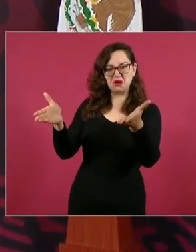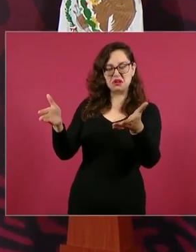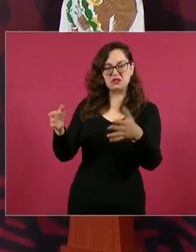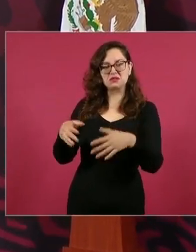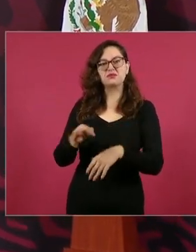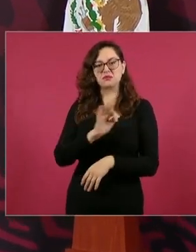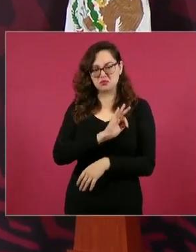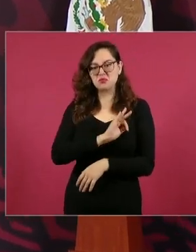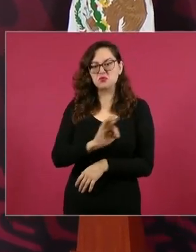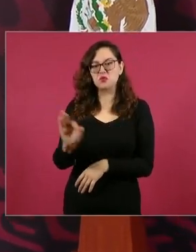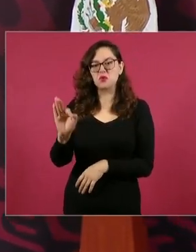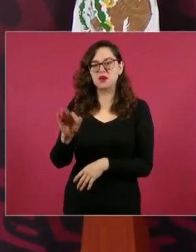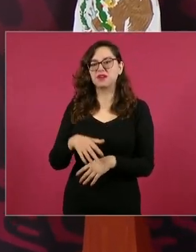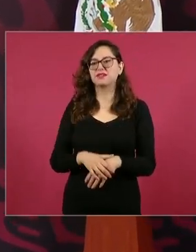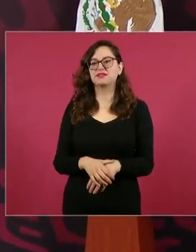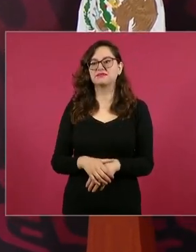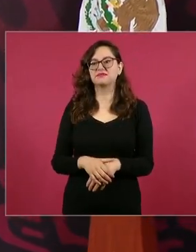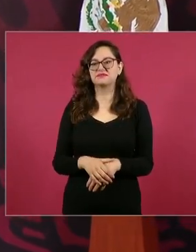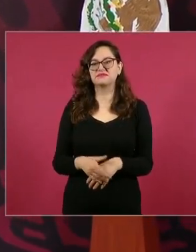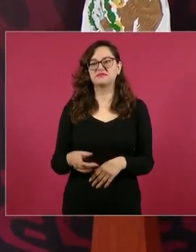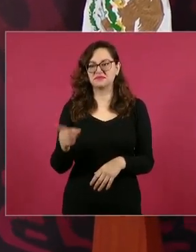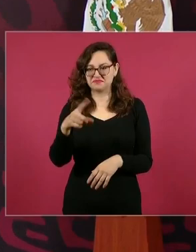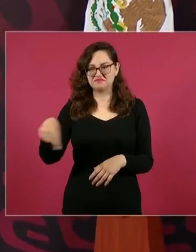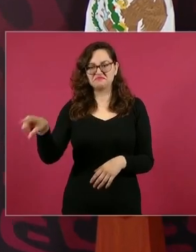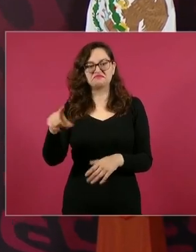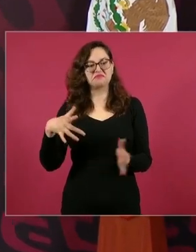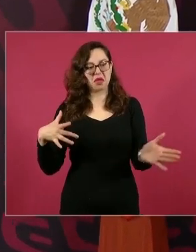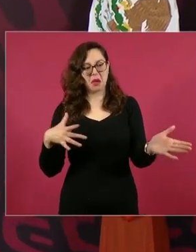iban a regresar por sus